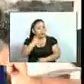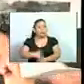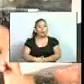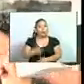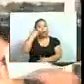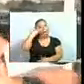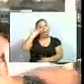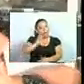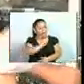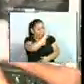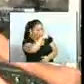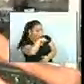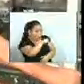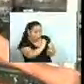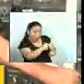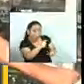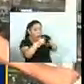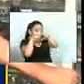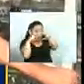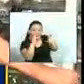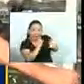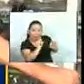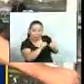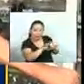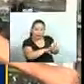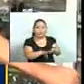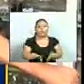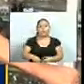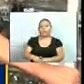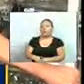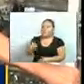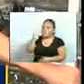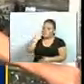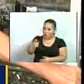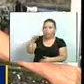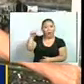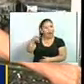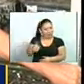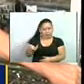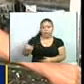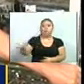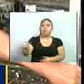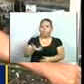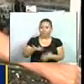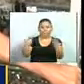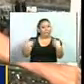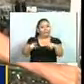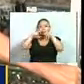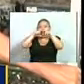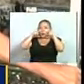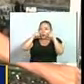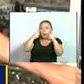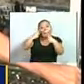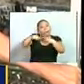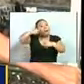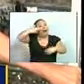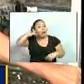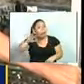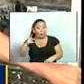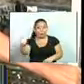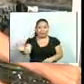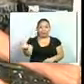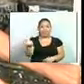Si alguien viene sin mascarilla, le vendería. Mire, fíjese que normalmente aquí todos los que vienen, vienen con mascarilla, pero si al dado caso